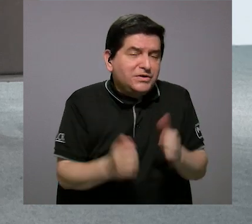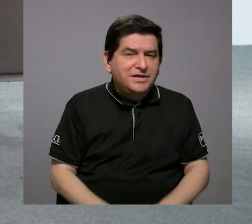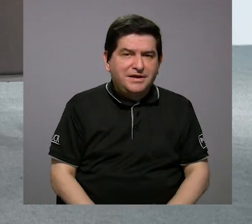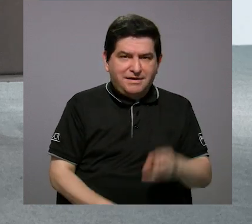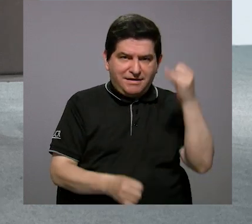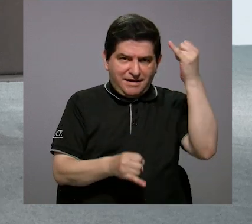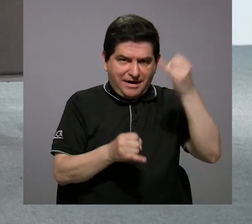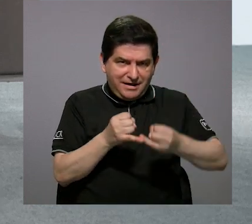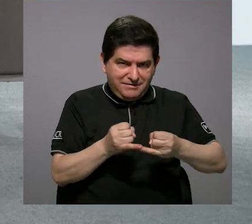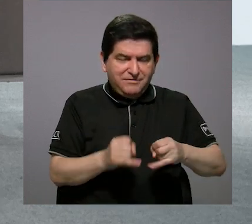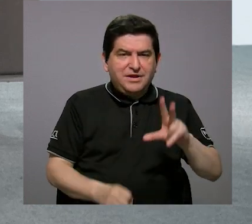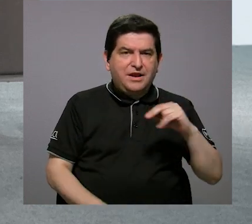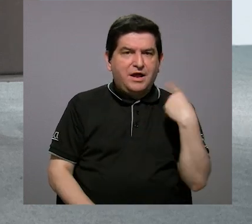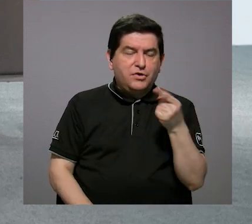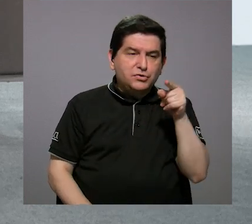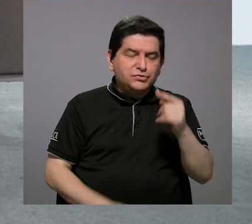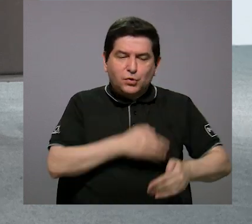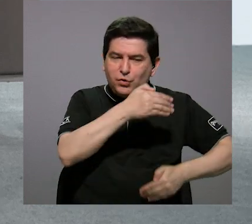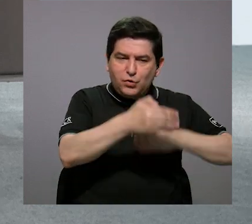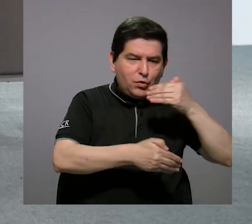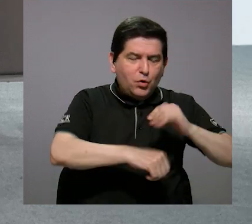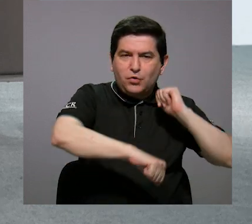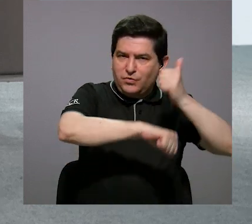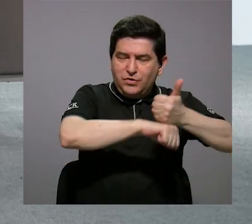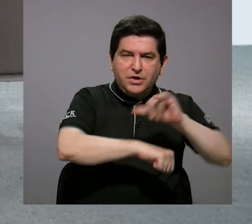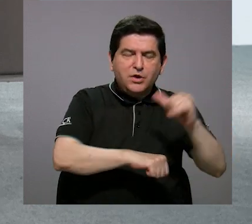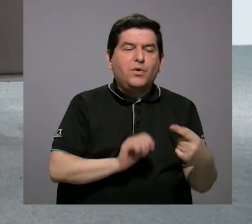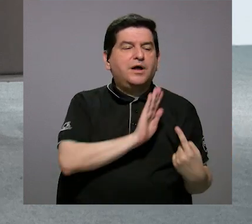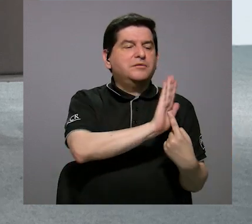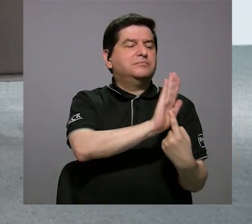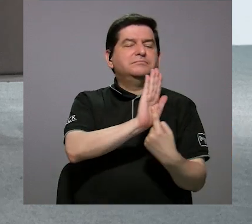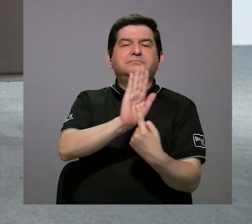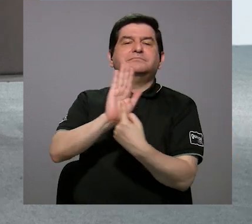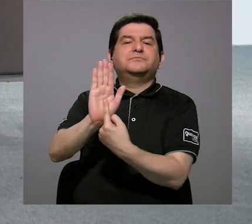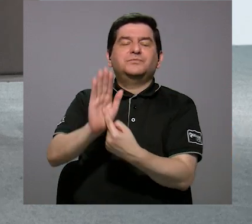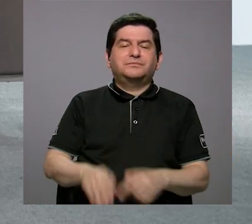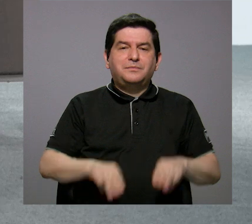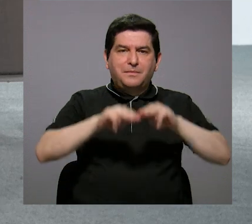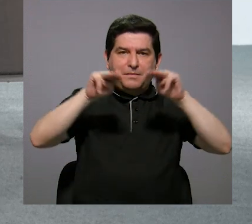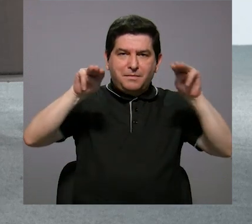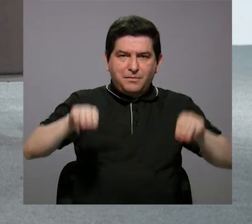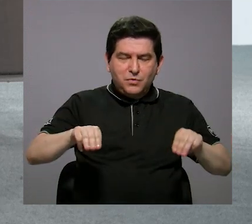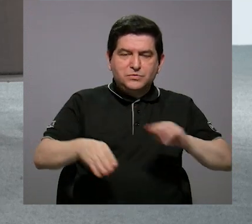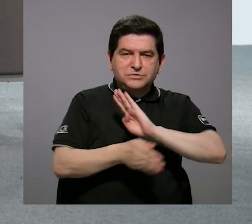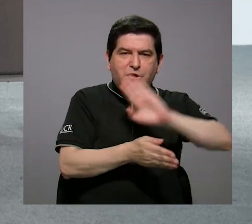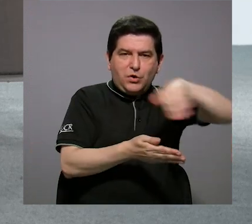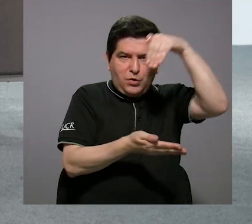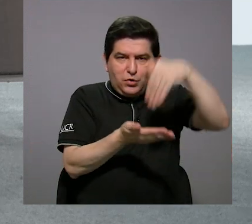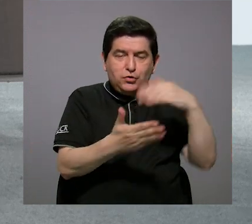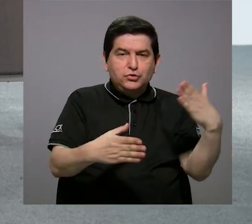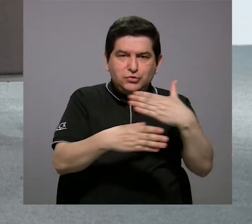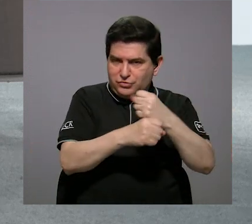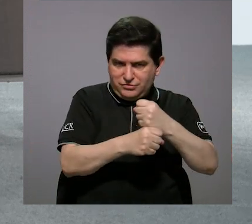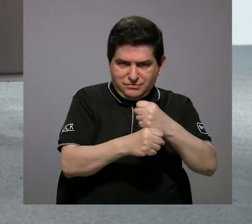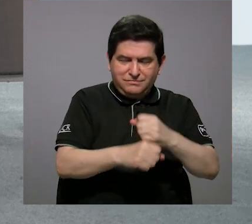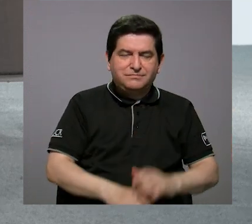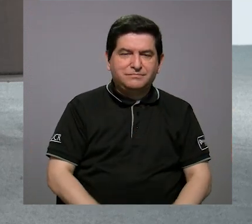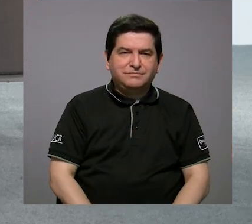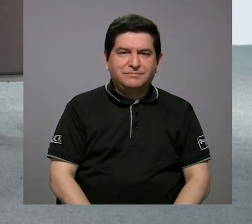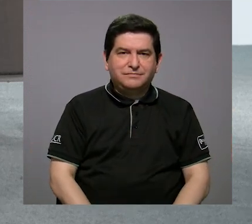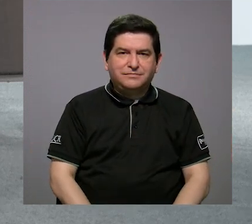es terminar no solo con estos protocolos, sino con una exhibición en los museos del Banco Central de todo lo que se